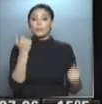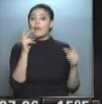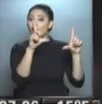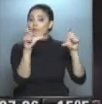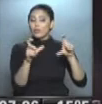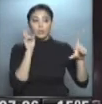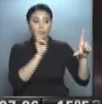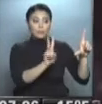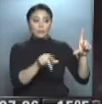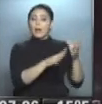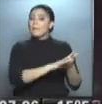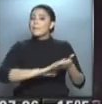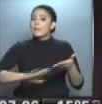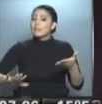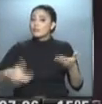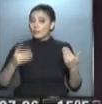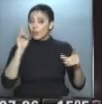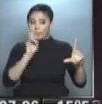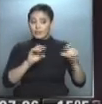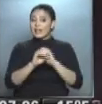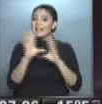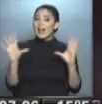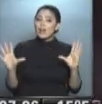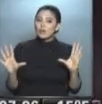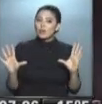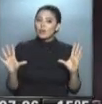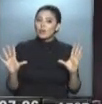piso. Pueden apreciar claramente que esto no es